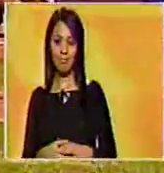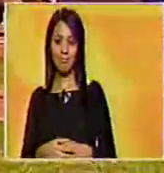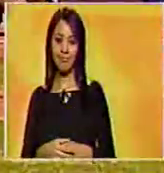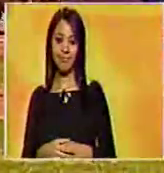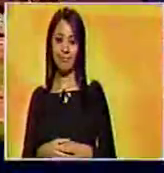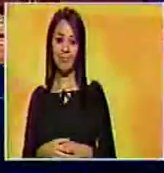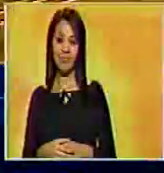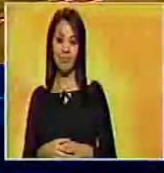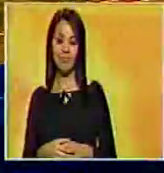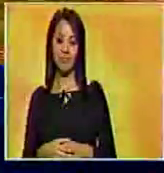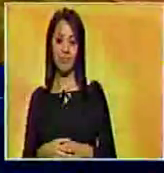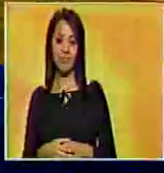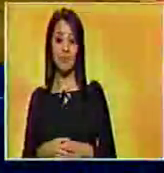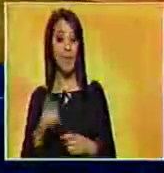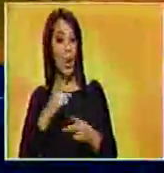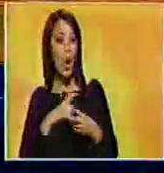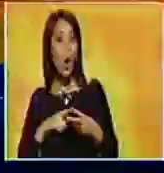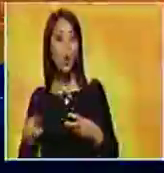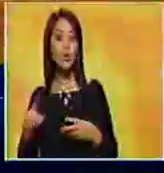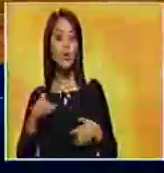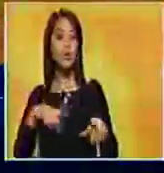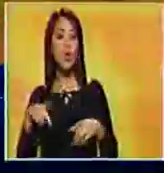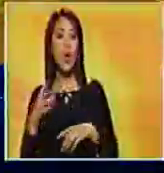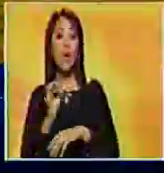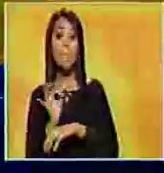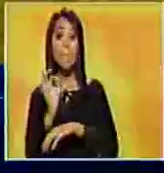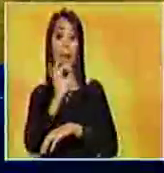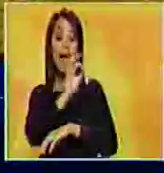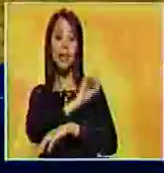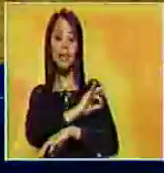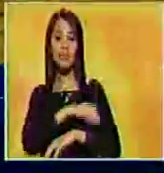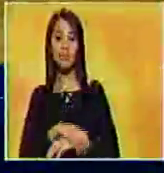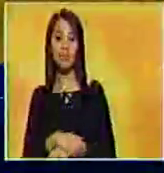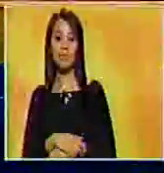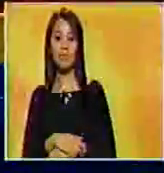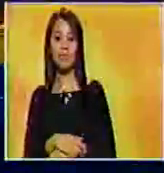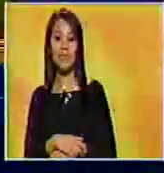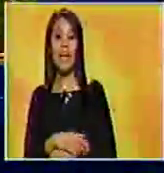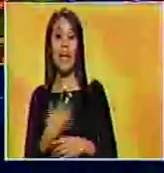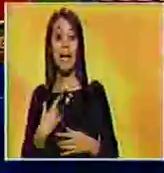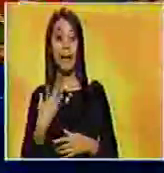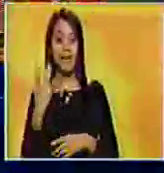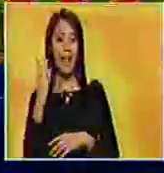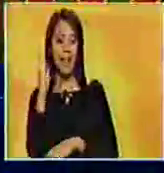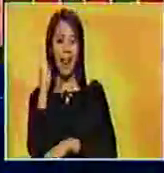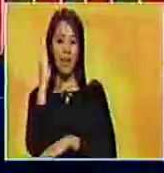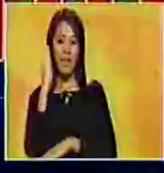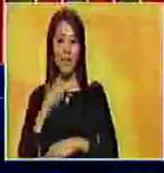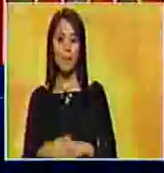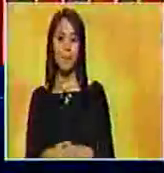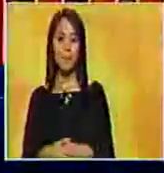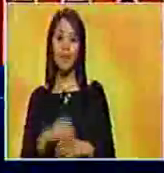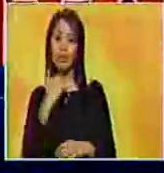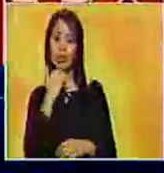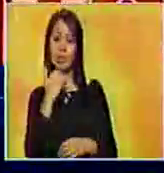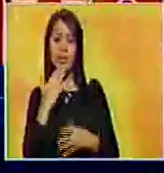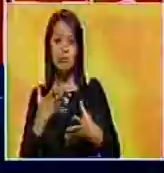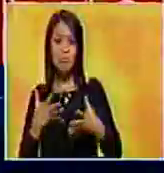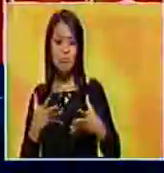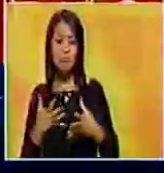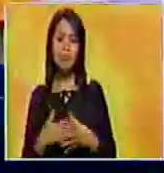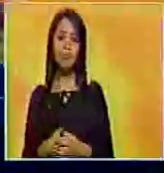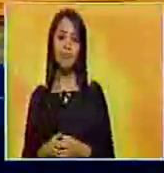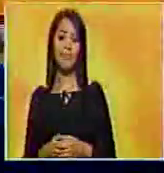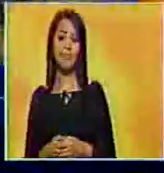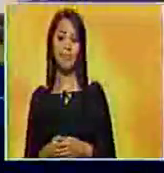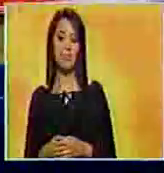En el Antonio Herrera Gutiérrez de Barquisimeto, Cardenales de Lara, luego de quedarse muy cerca del título la zafra pasada,